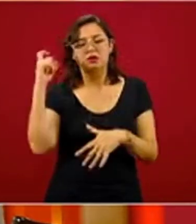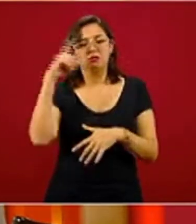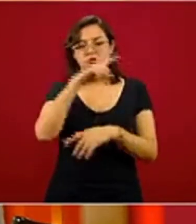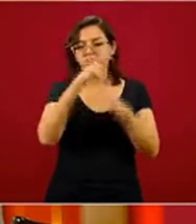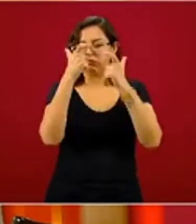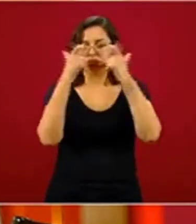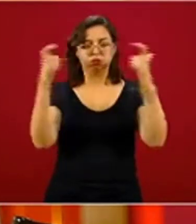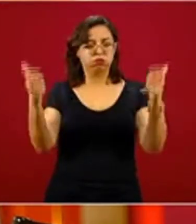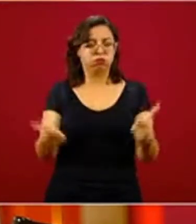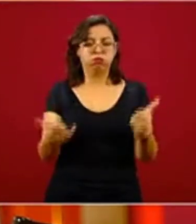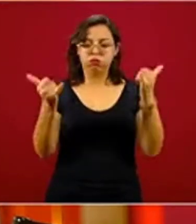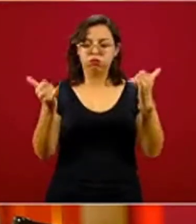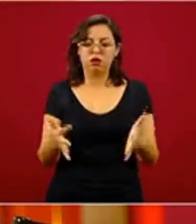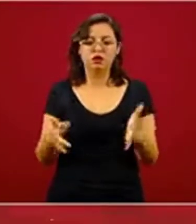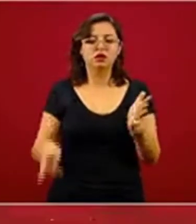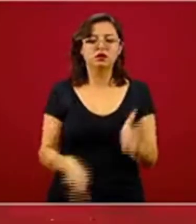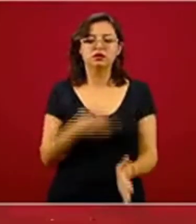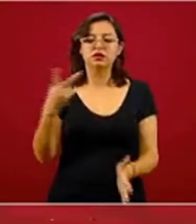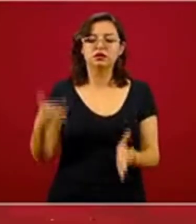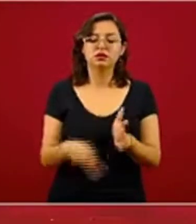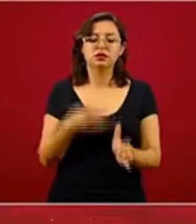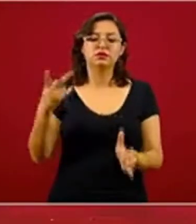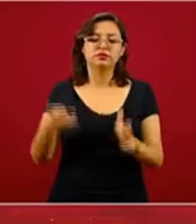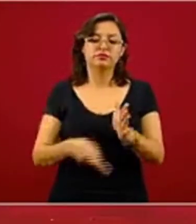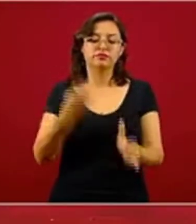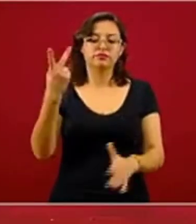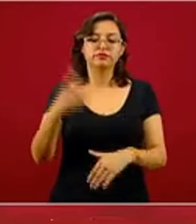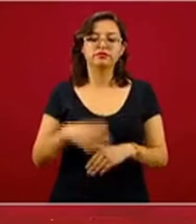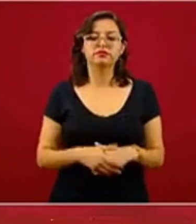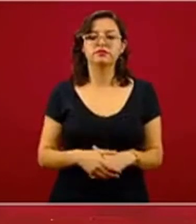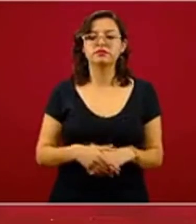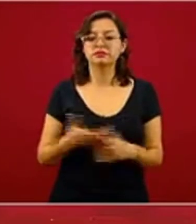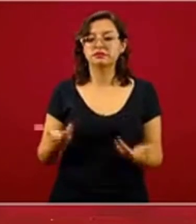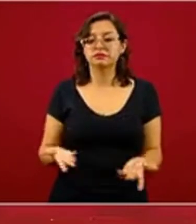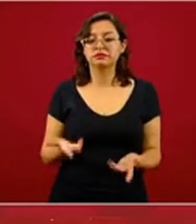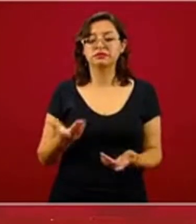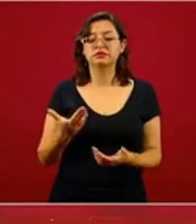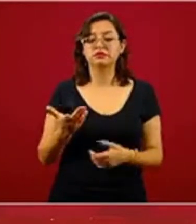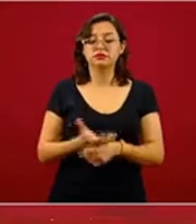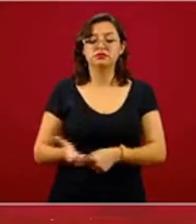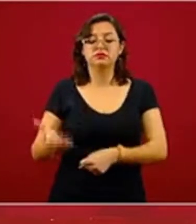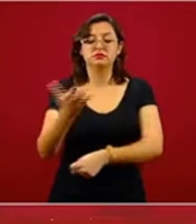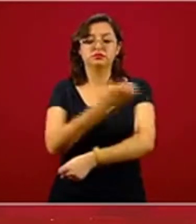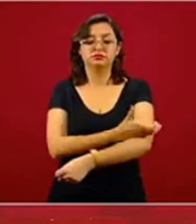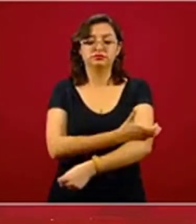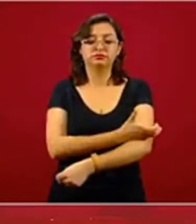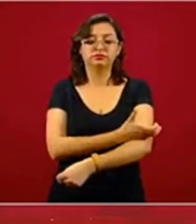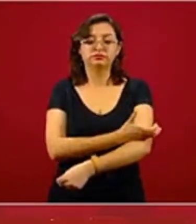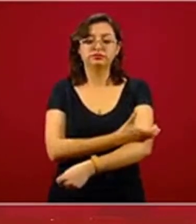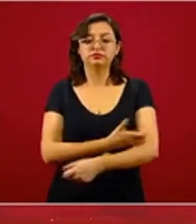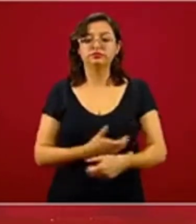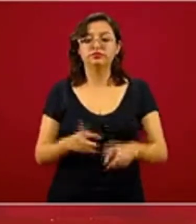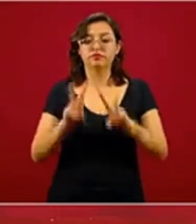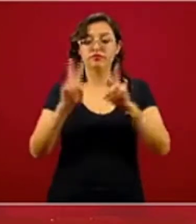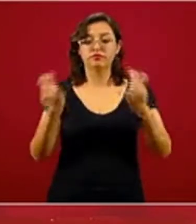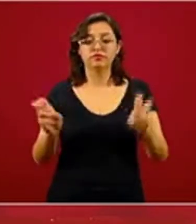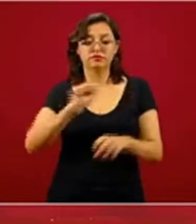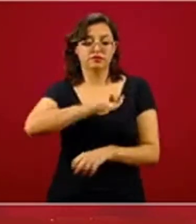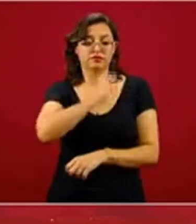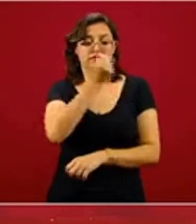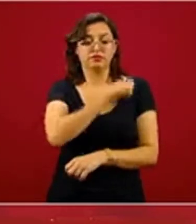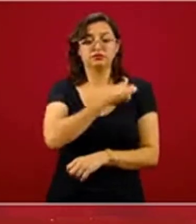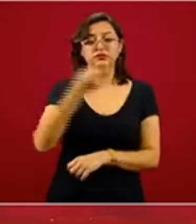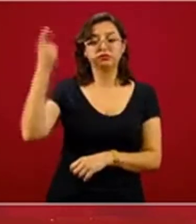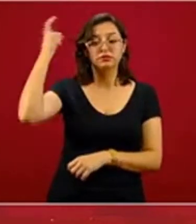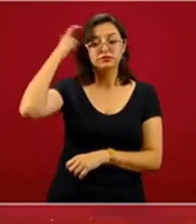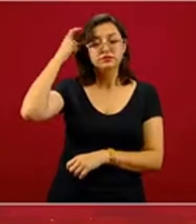señalado repetidamente aquí hace unas pocas semanas que vinieron nuestros colegas del tema de salud mental y hablaron